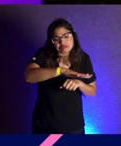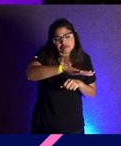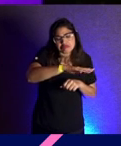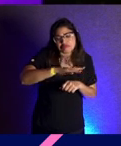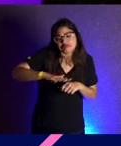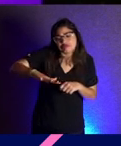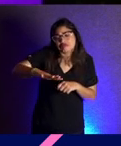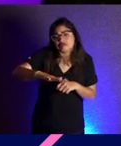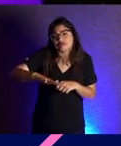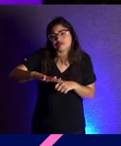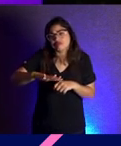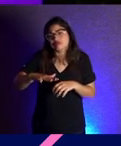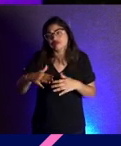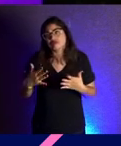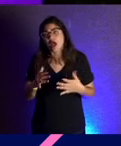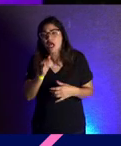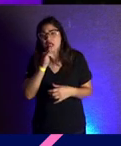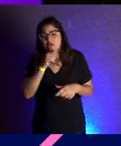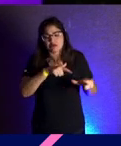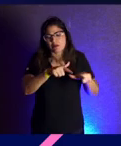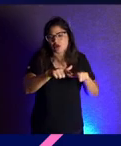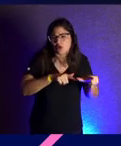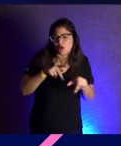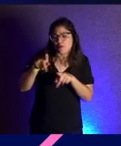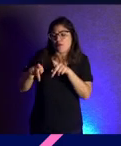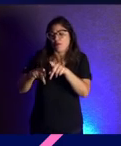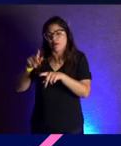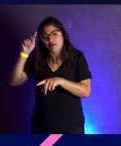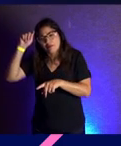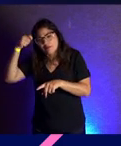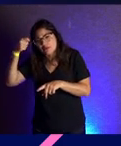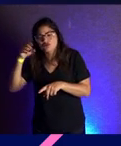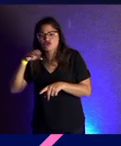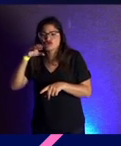o gente indígena, o afrocolombianos.